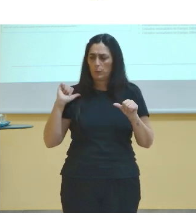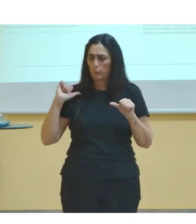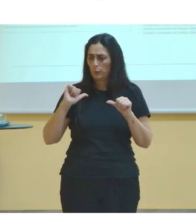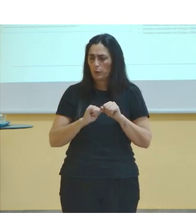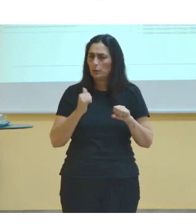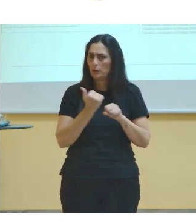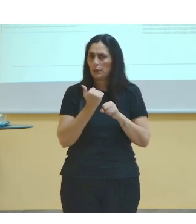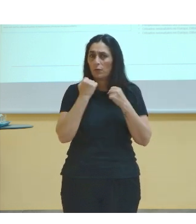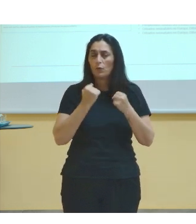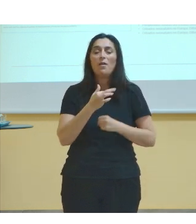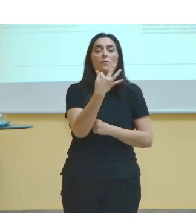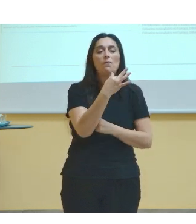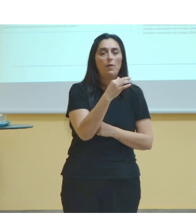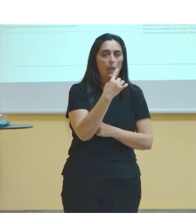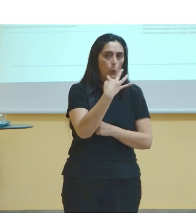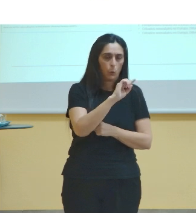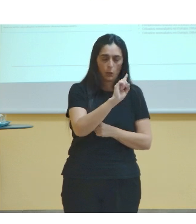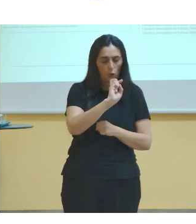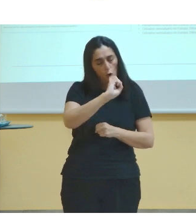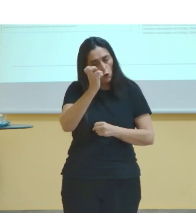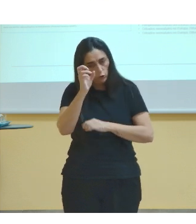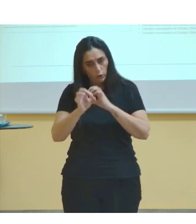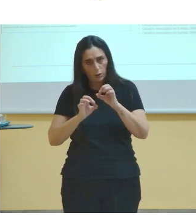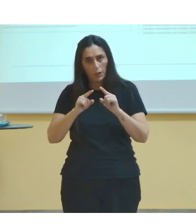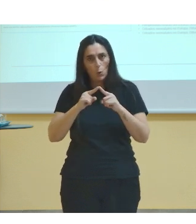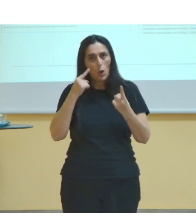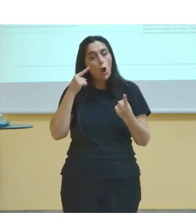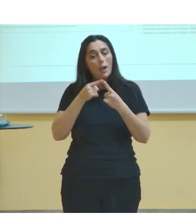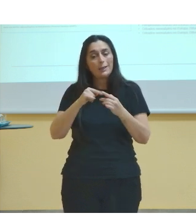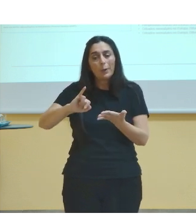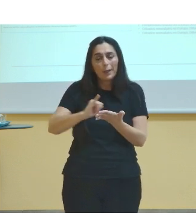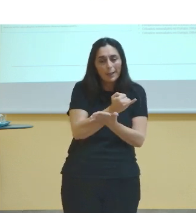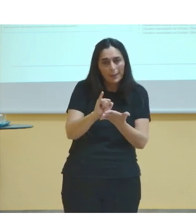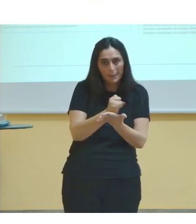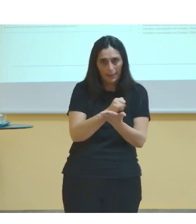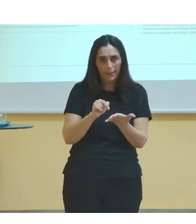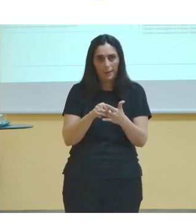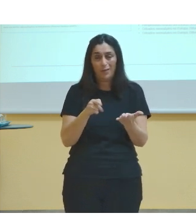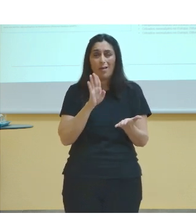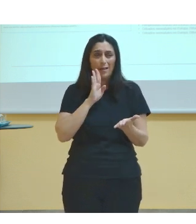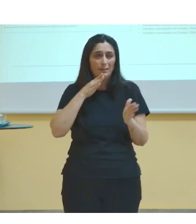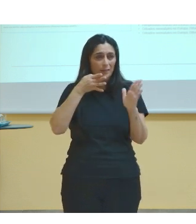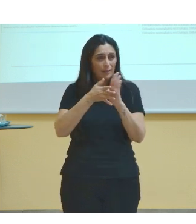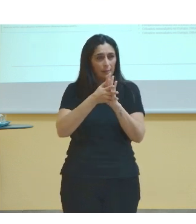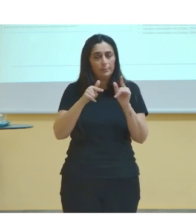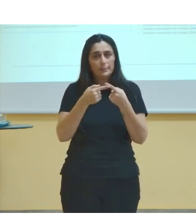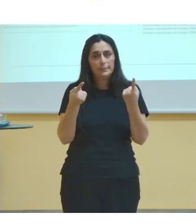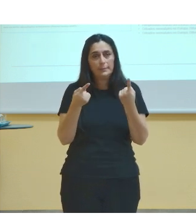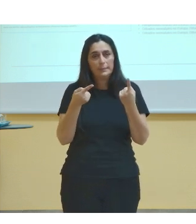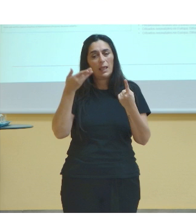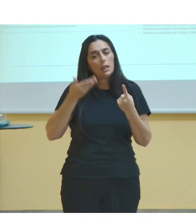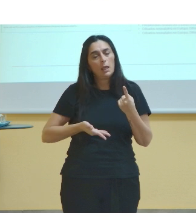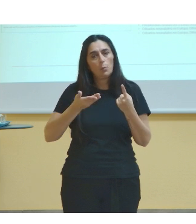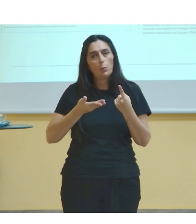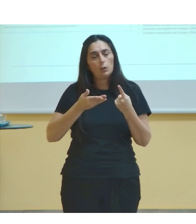últimos años, y no solo FEDER, sino muchas otras organizaciones, sobre el cribado. Antes se ha comentado en la sesión anterior la importancia de